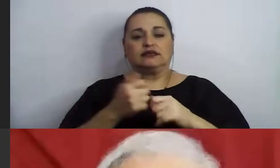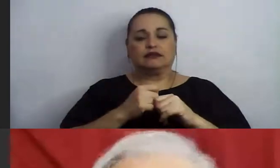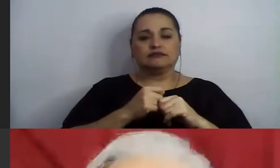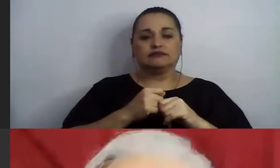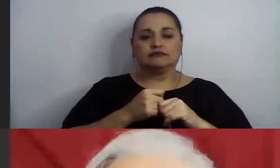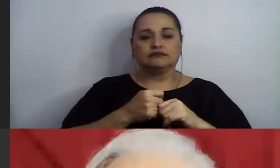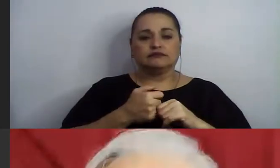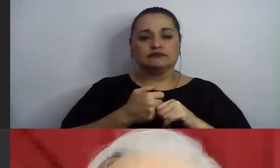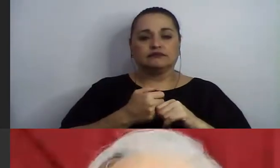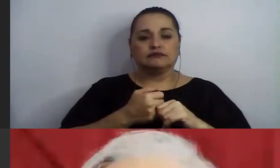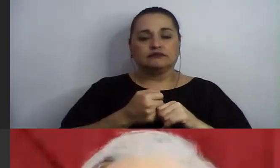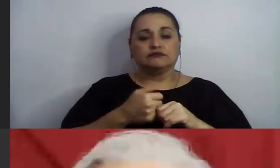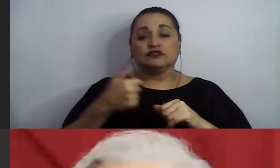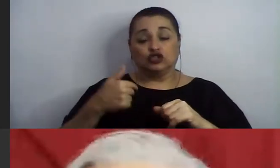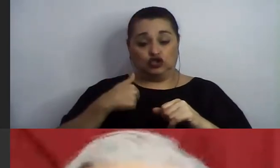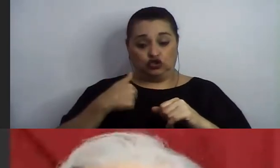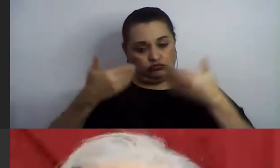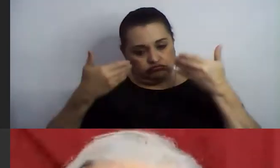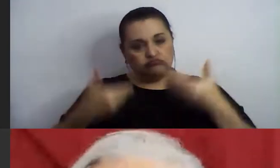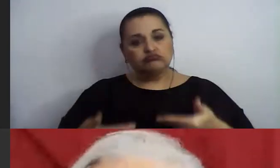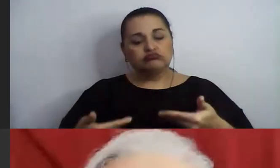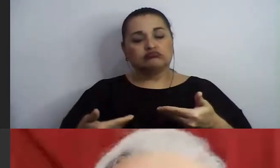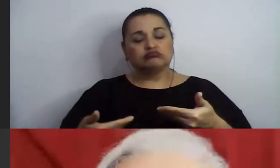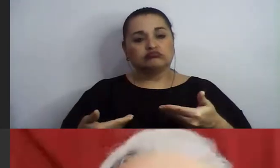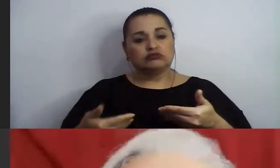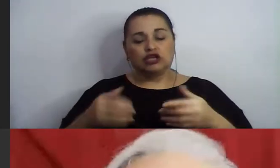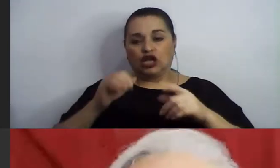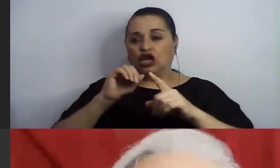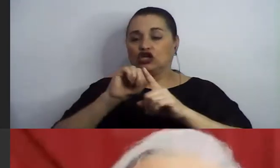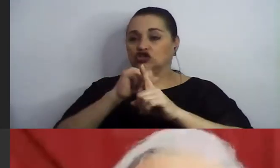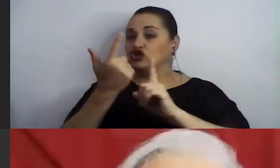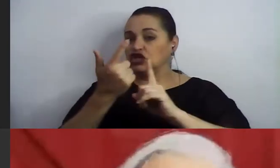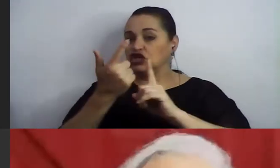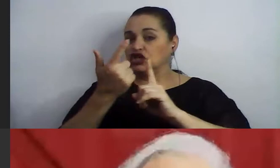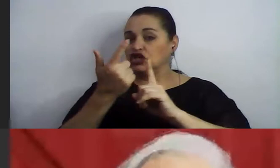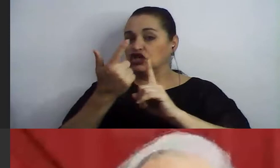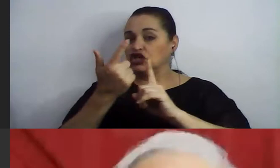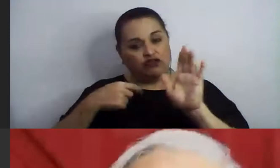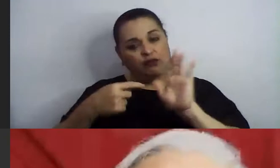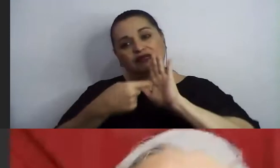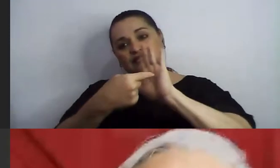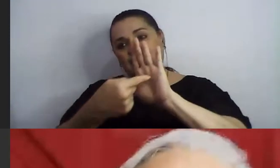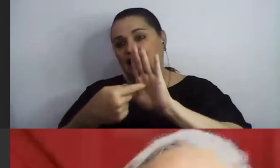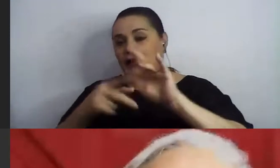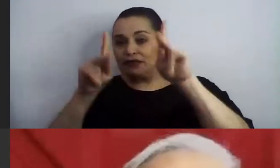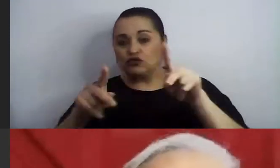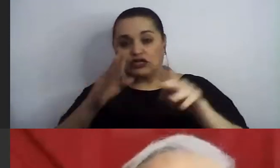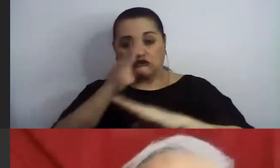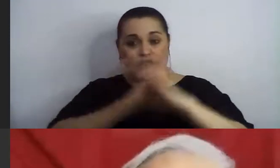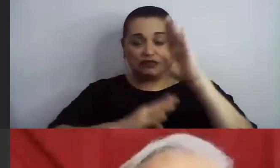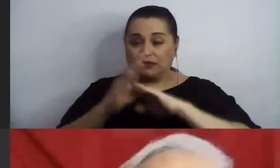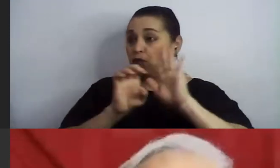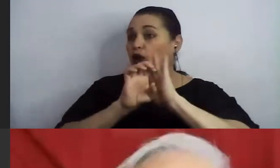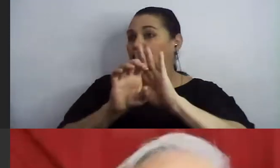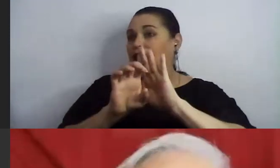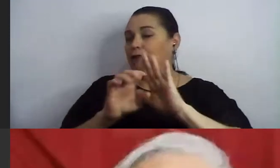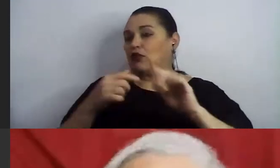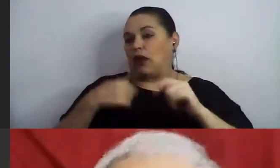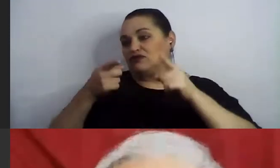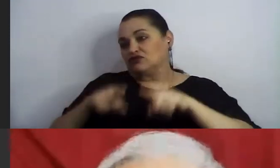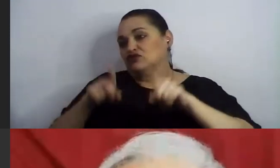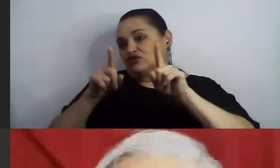soy de la sociedad civil y representante de personas con discapacidad, por ejemplo, nos ocurre con frecuencia que